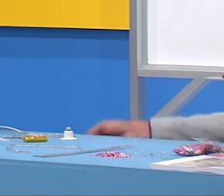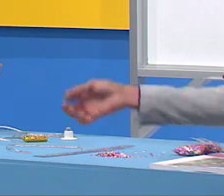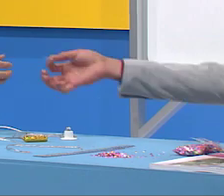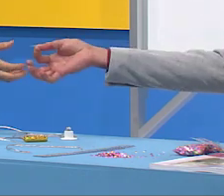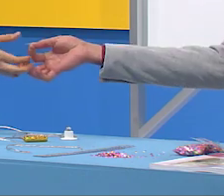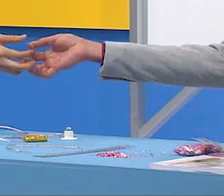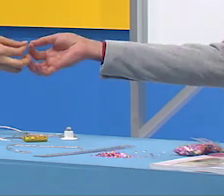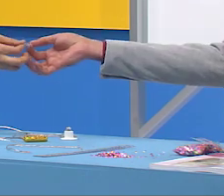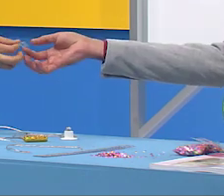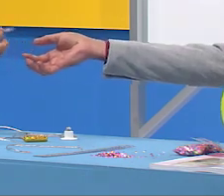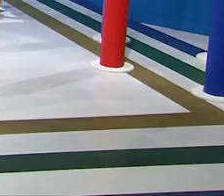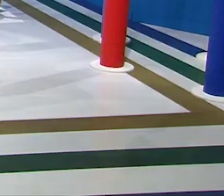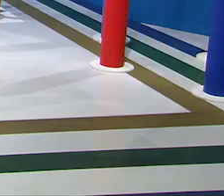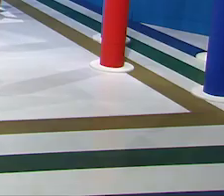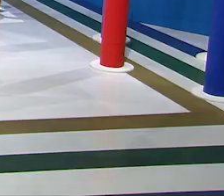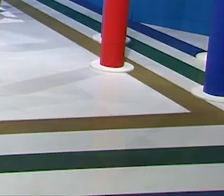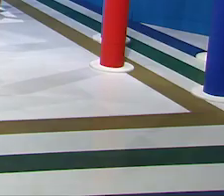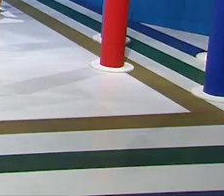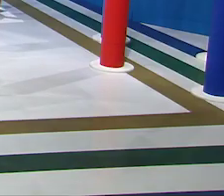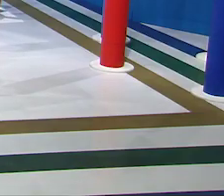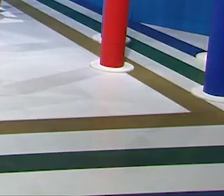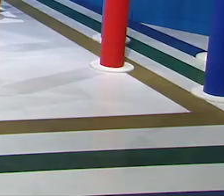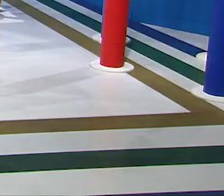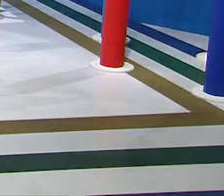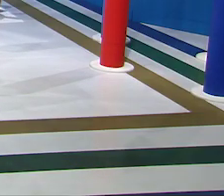¿Qué pasa así?